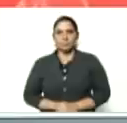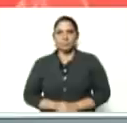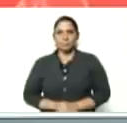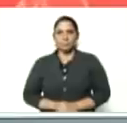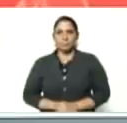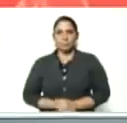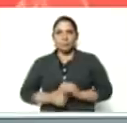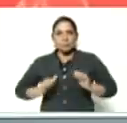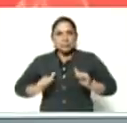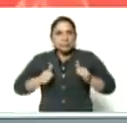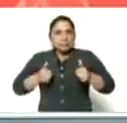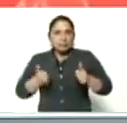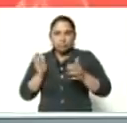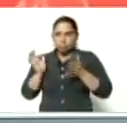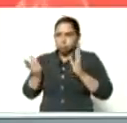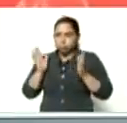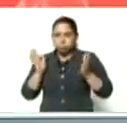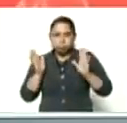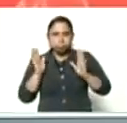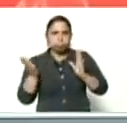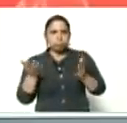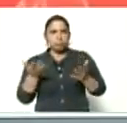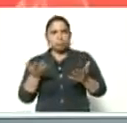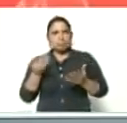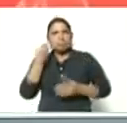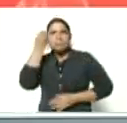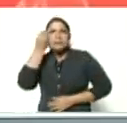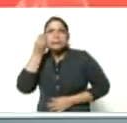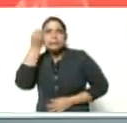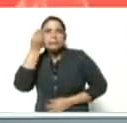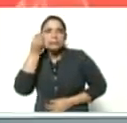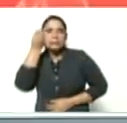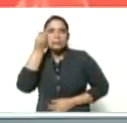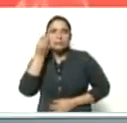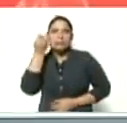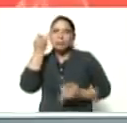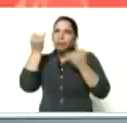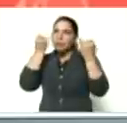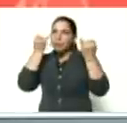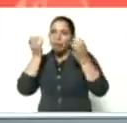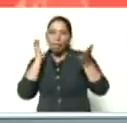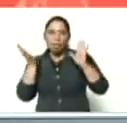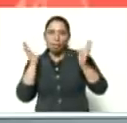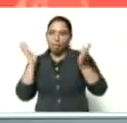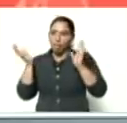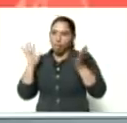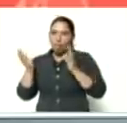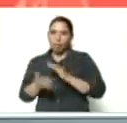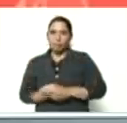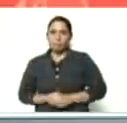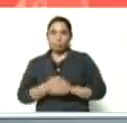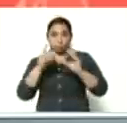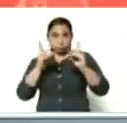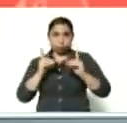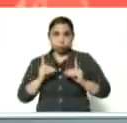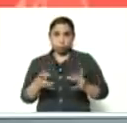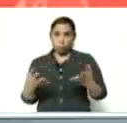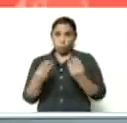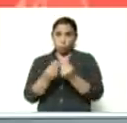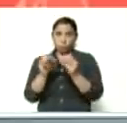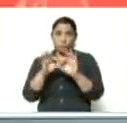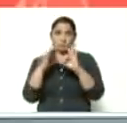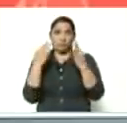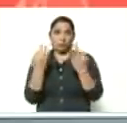Y comenzamos a conversar, a intercambiar opiniones, ideas, y decidimos junto a la